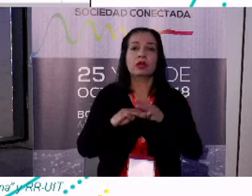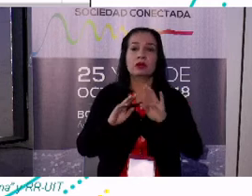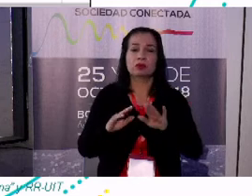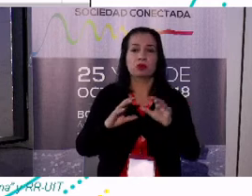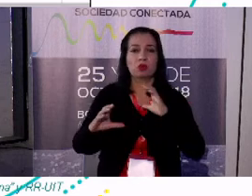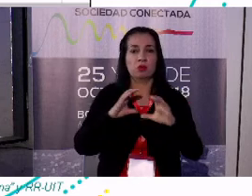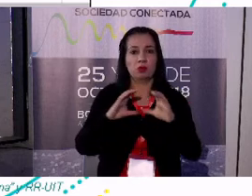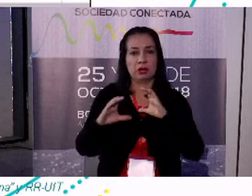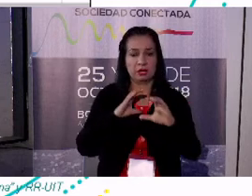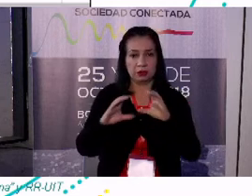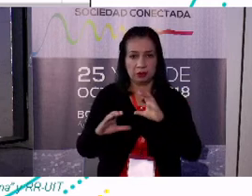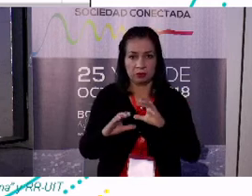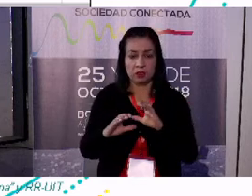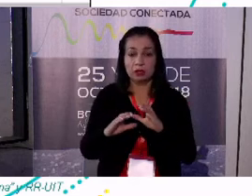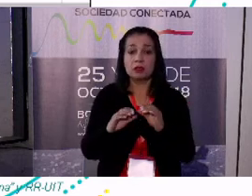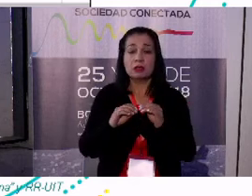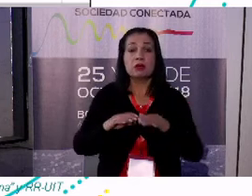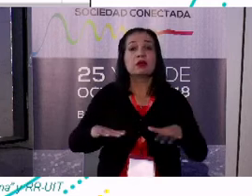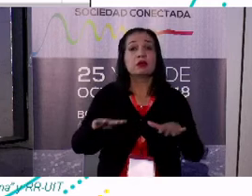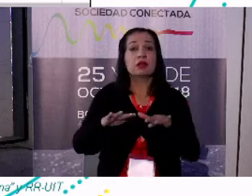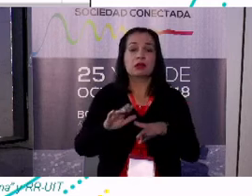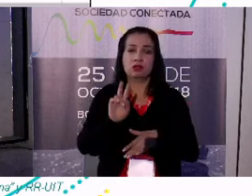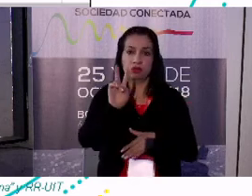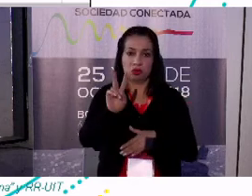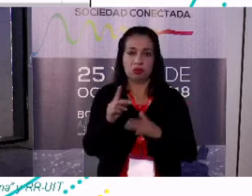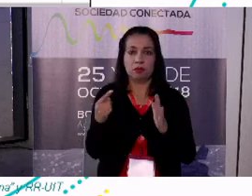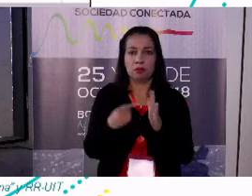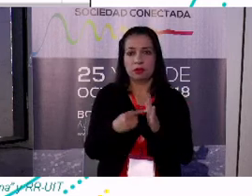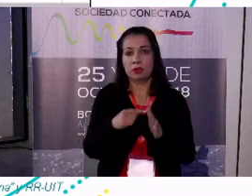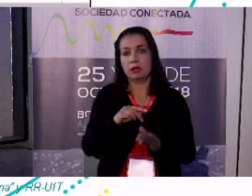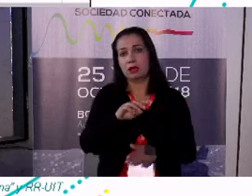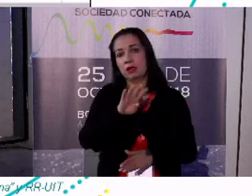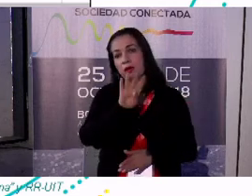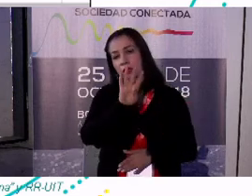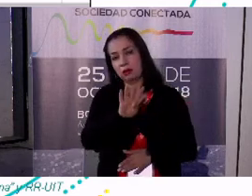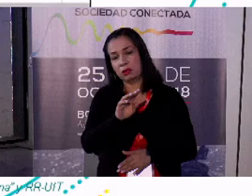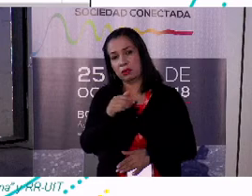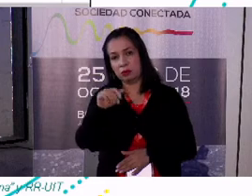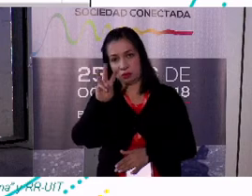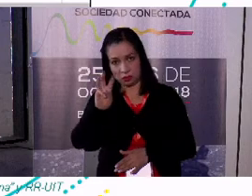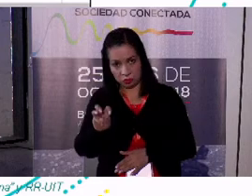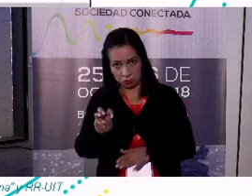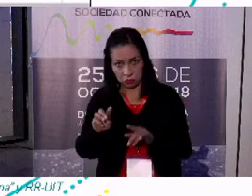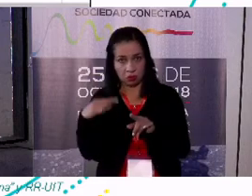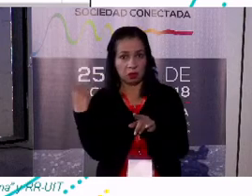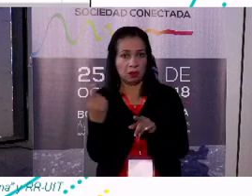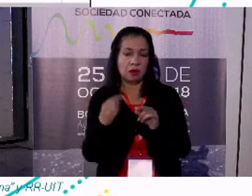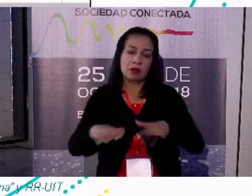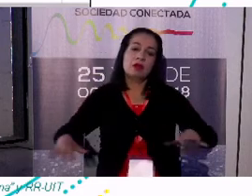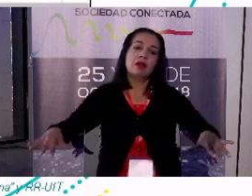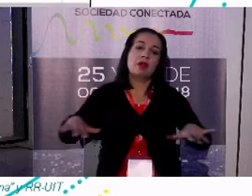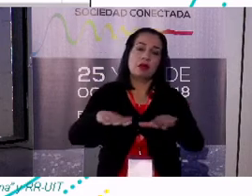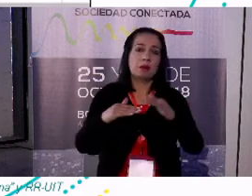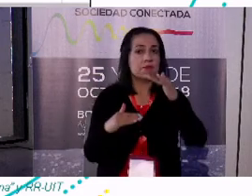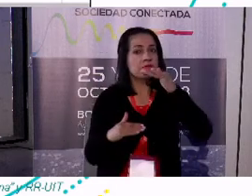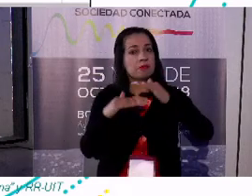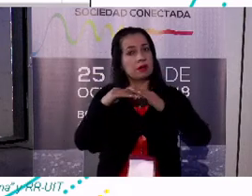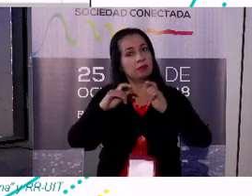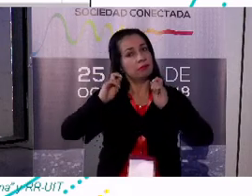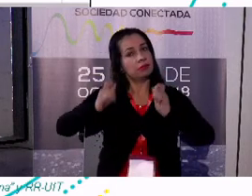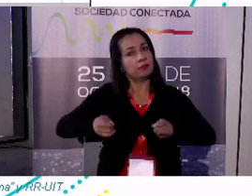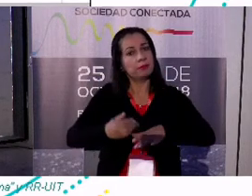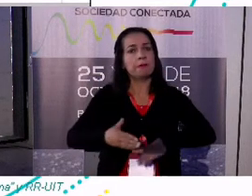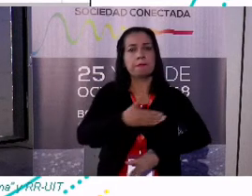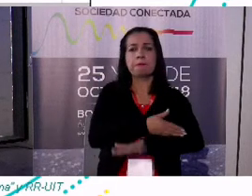la región dos hay 14418 en general como espectro máximo por asignar y pues les estaba mostrando algo que también